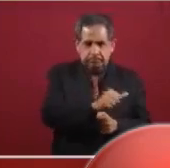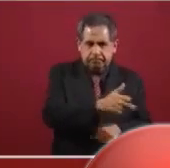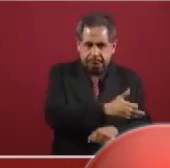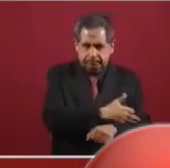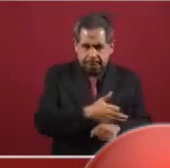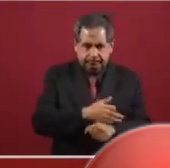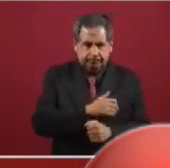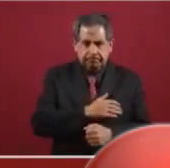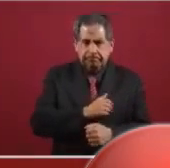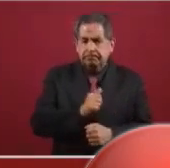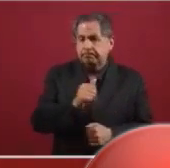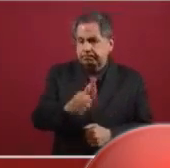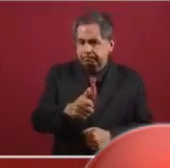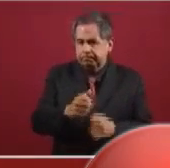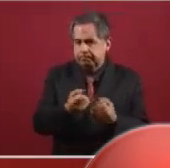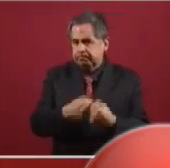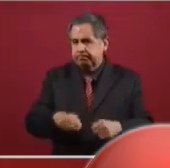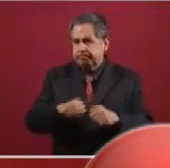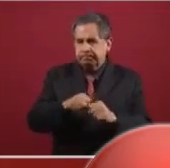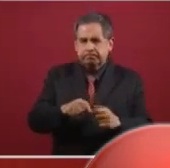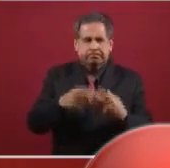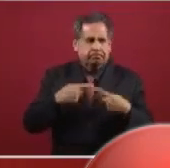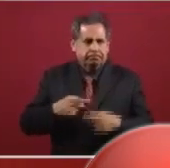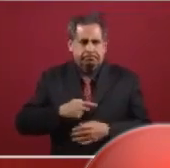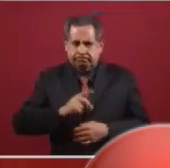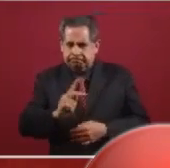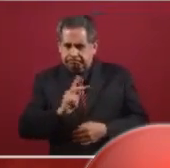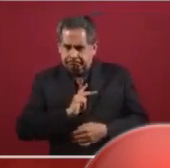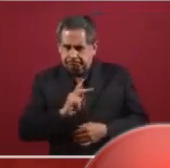la sociedad, al prójimo,